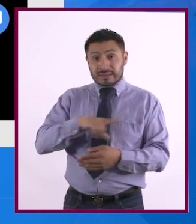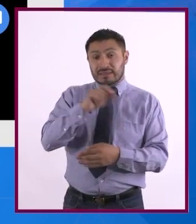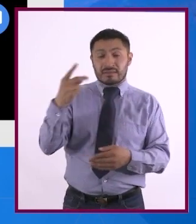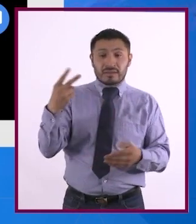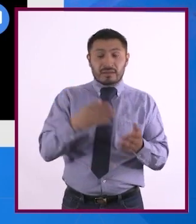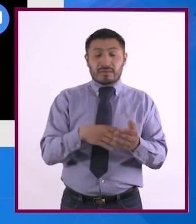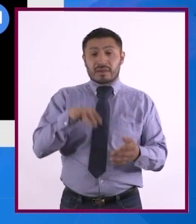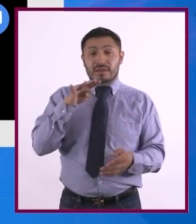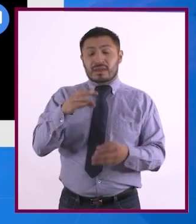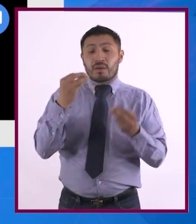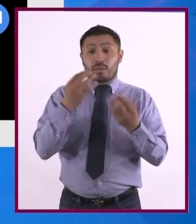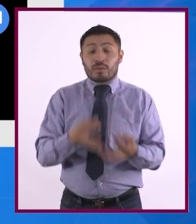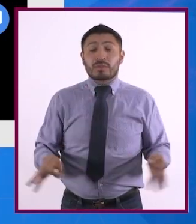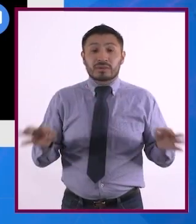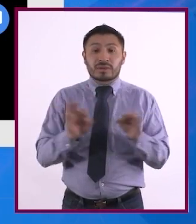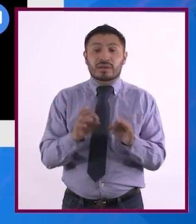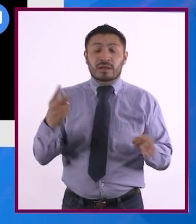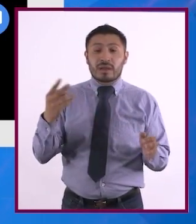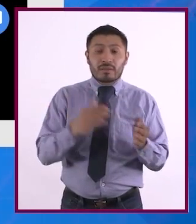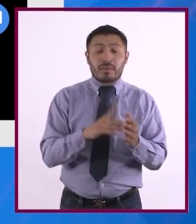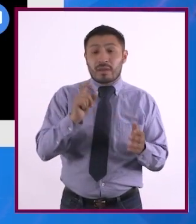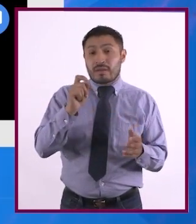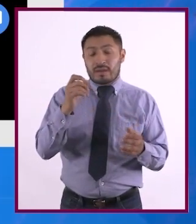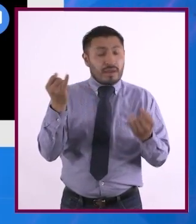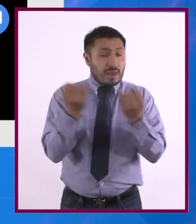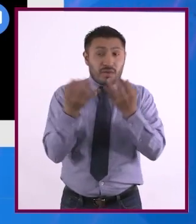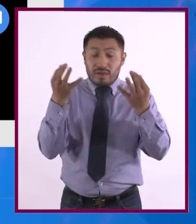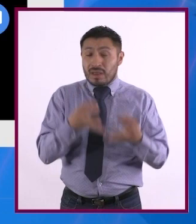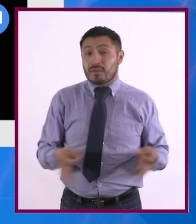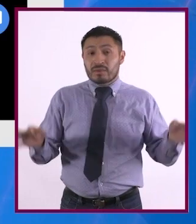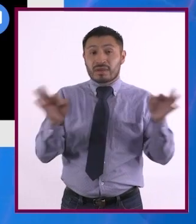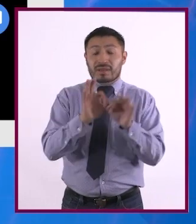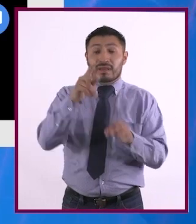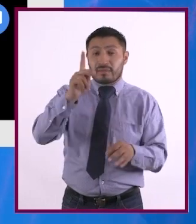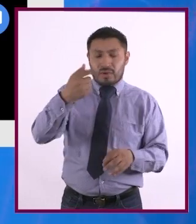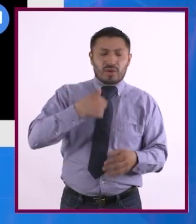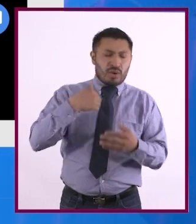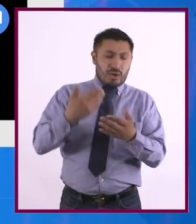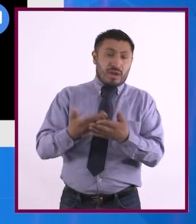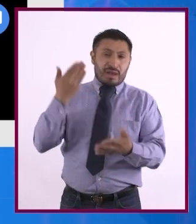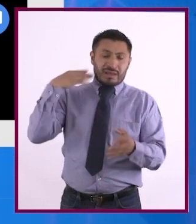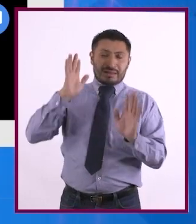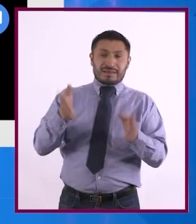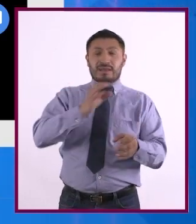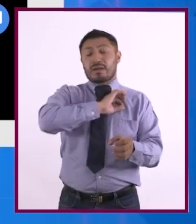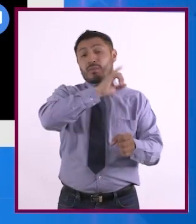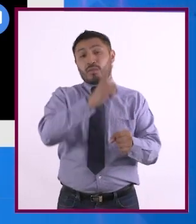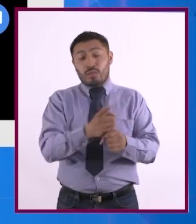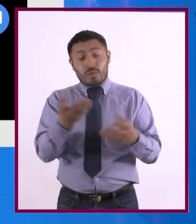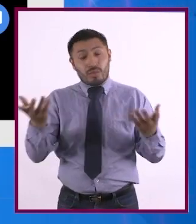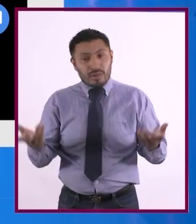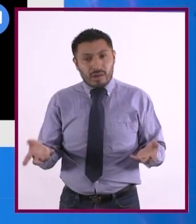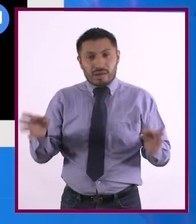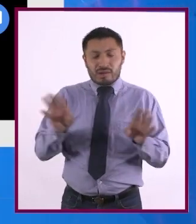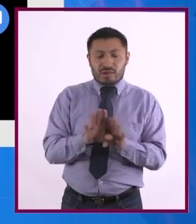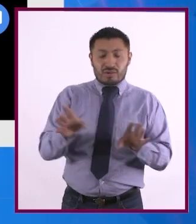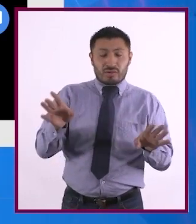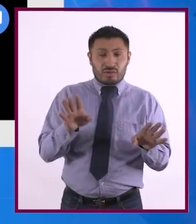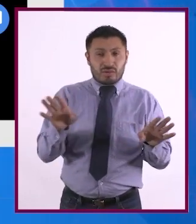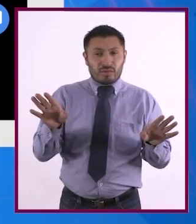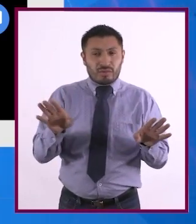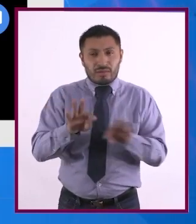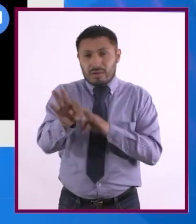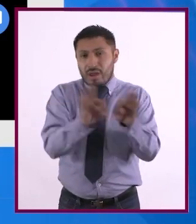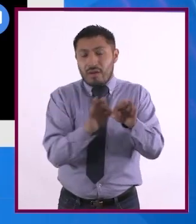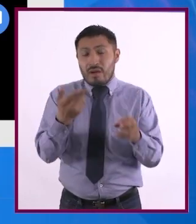el 2020 también, pero todavía no. Yo tengo la oportunidad o tuve la oportunidad hace algún tiempo de estar trabajando en